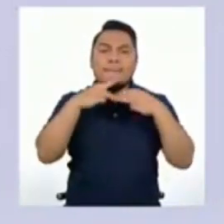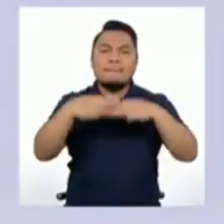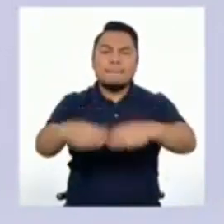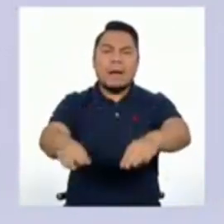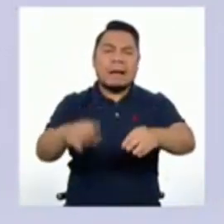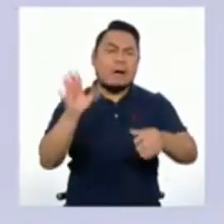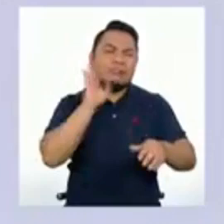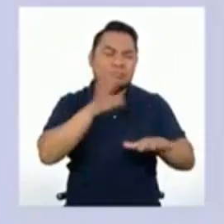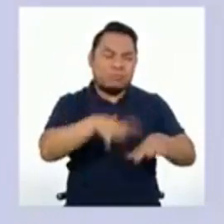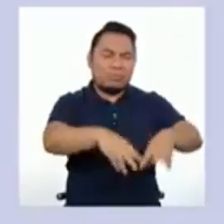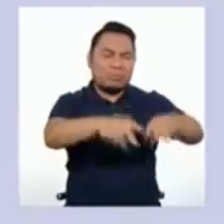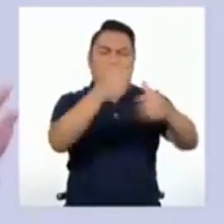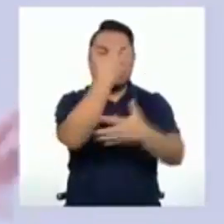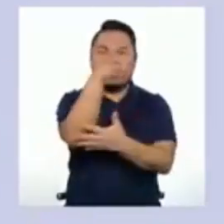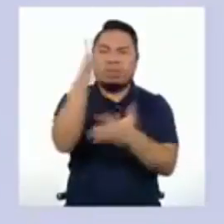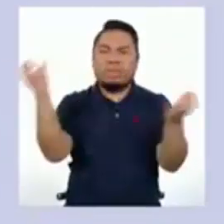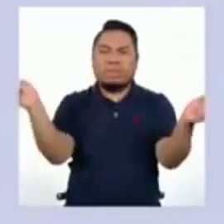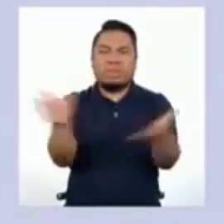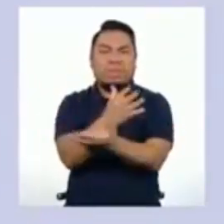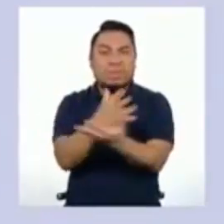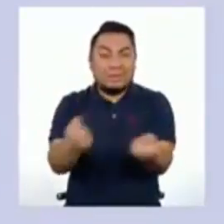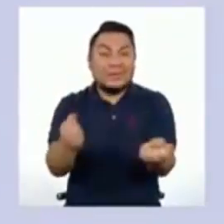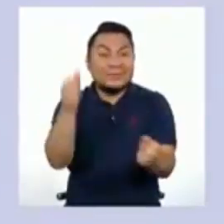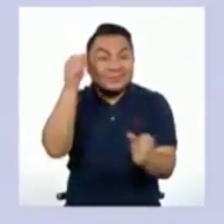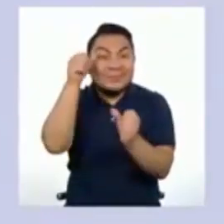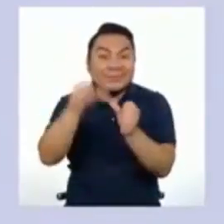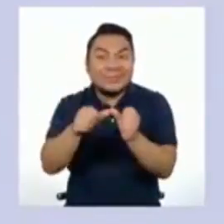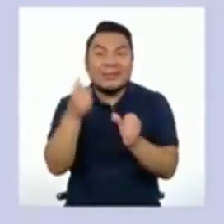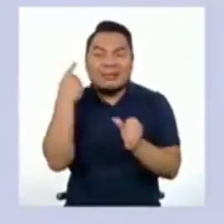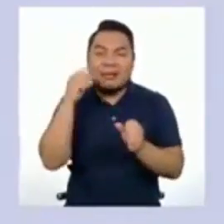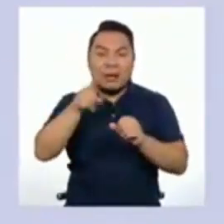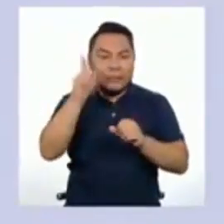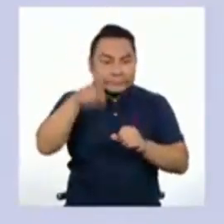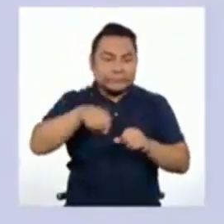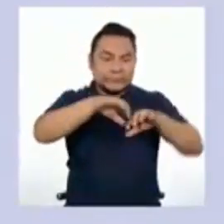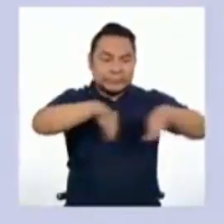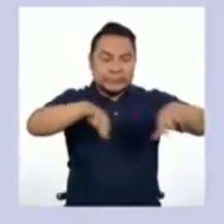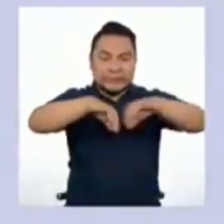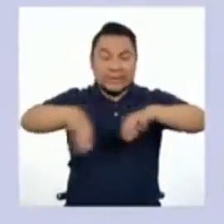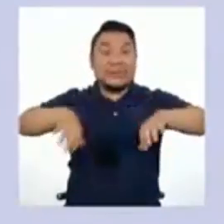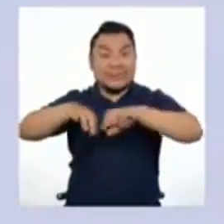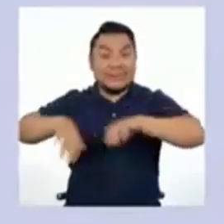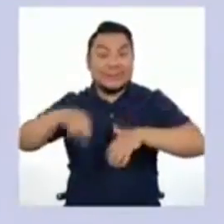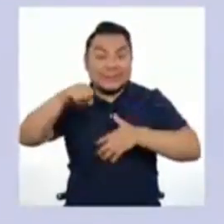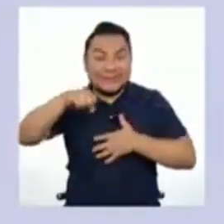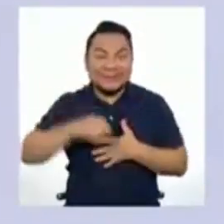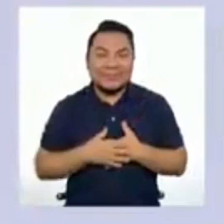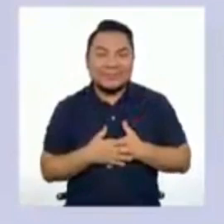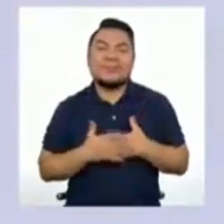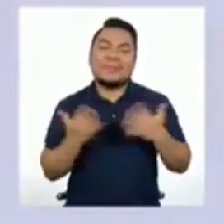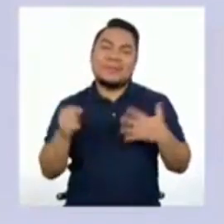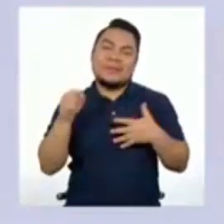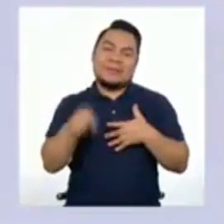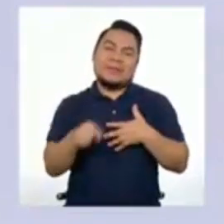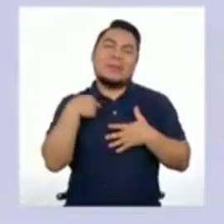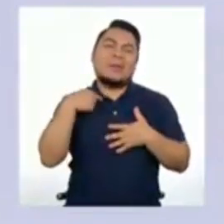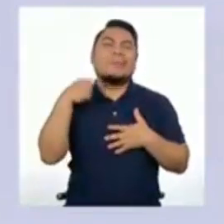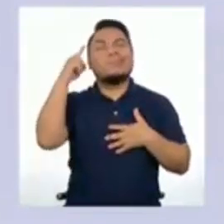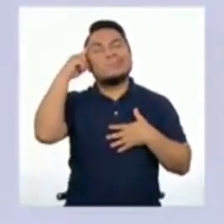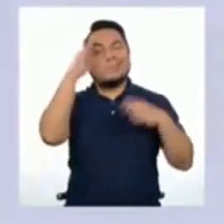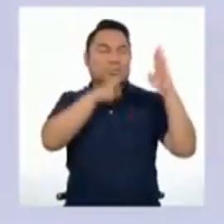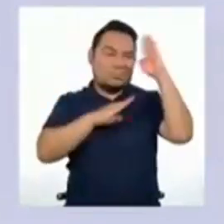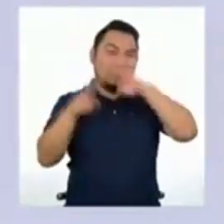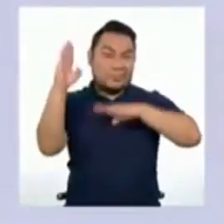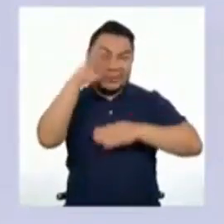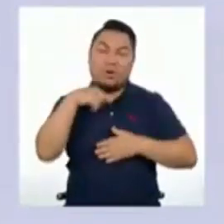en la tierra contaminándola si no separamos nuestros residuos para que sean reusados y reciclados? Pues esta es una preocupación